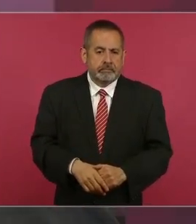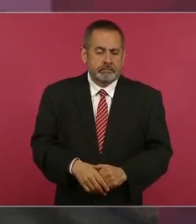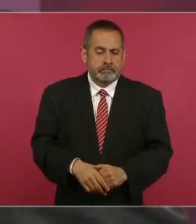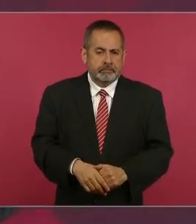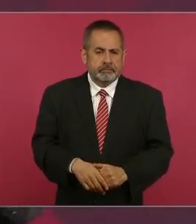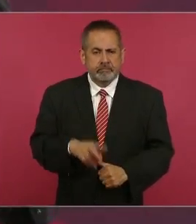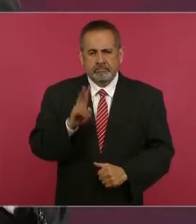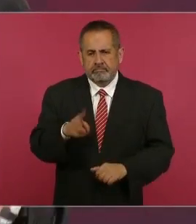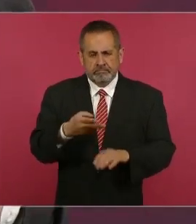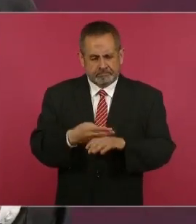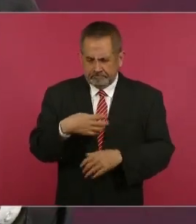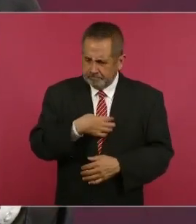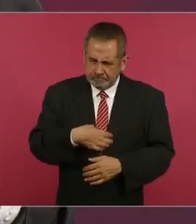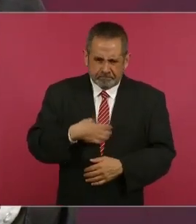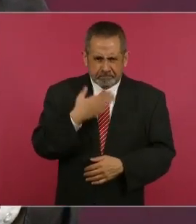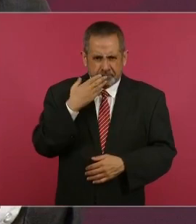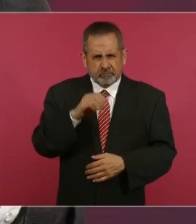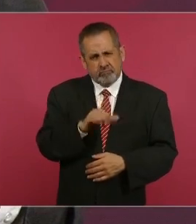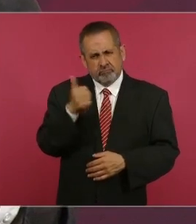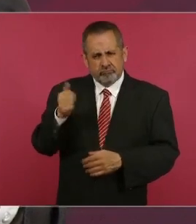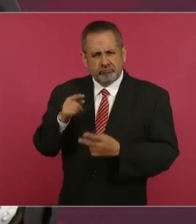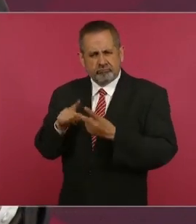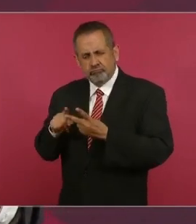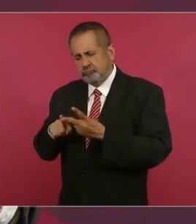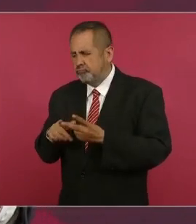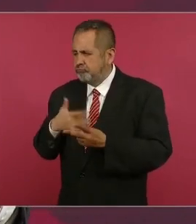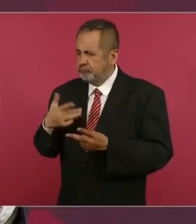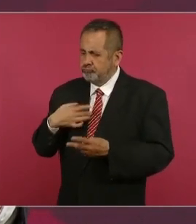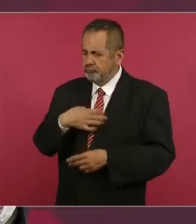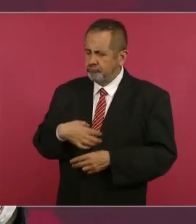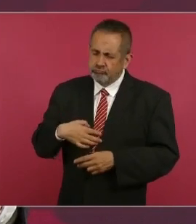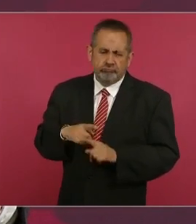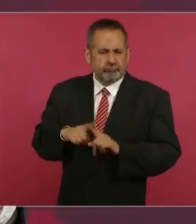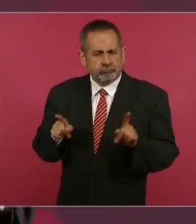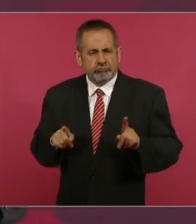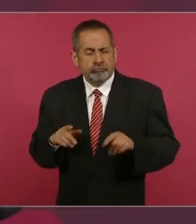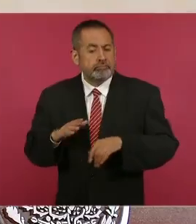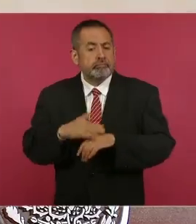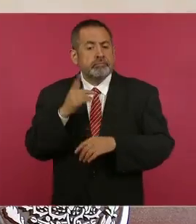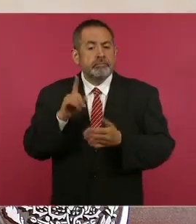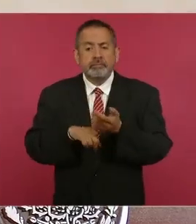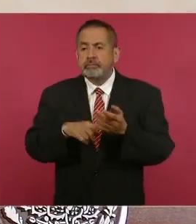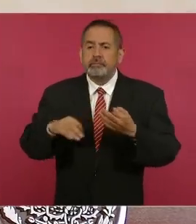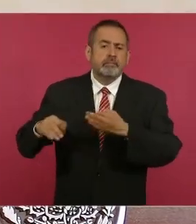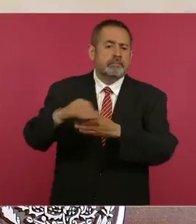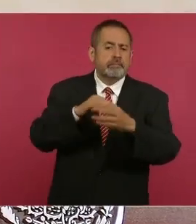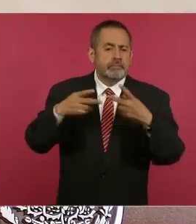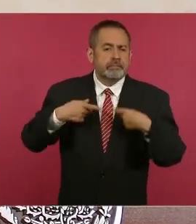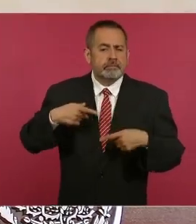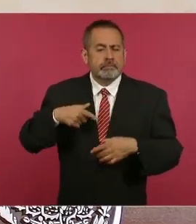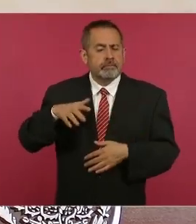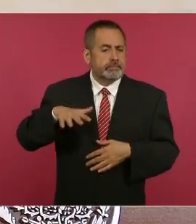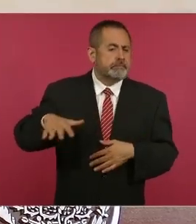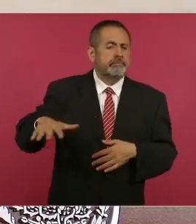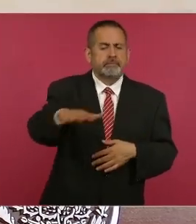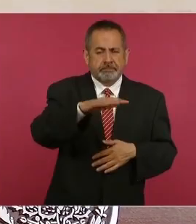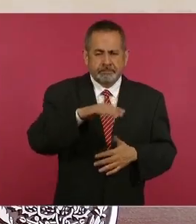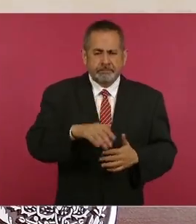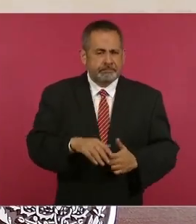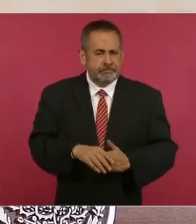Estoy muy contento en otro sentido, porque la gente